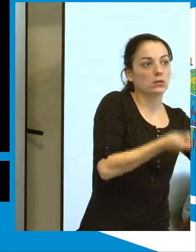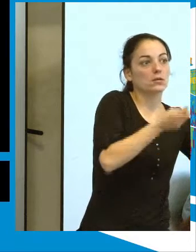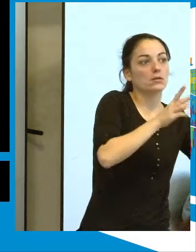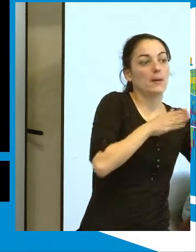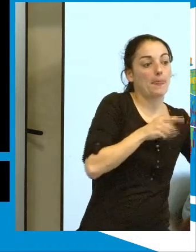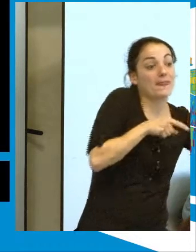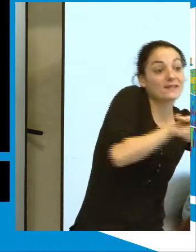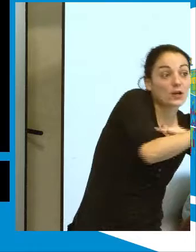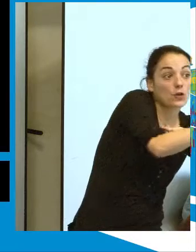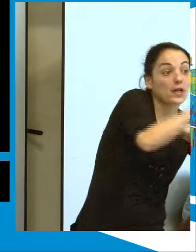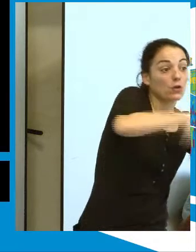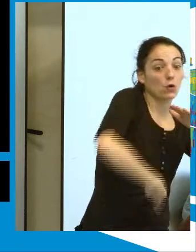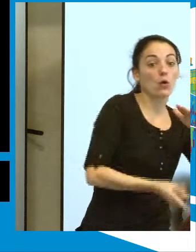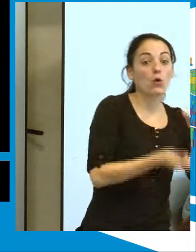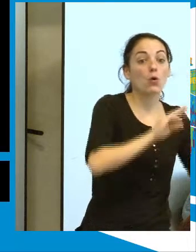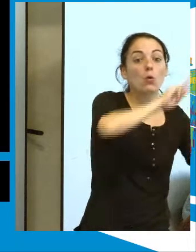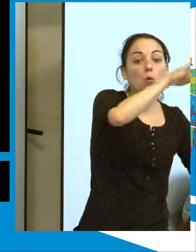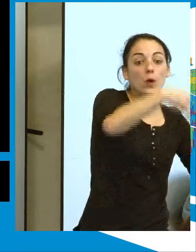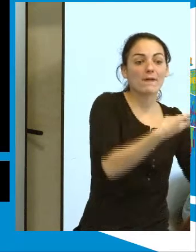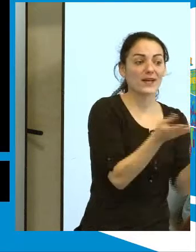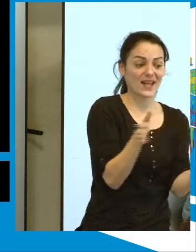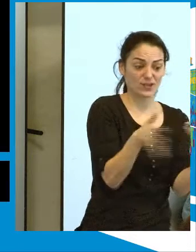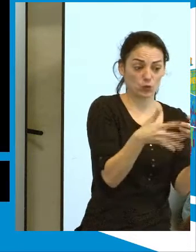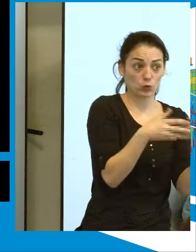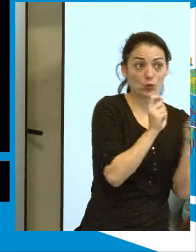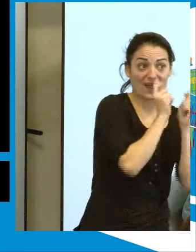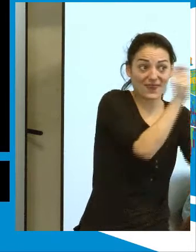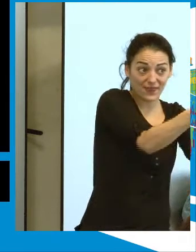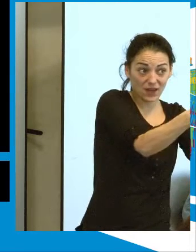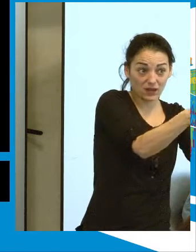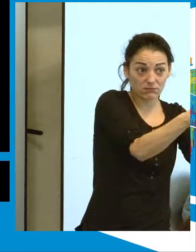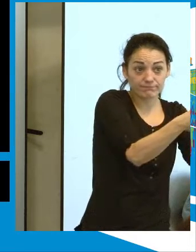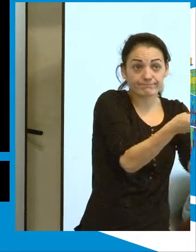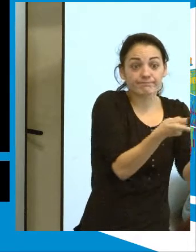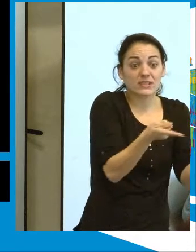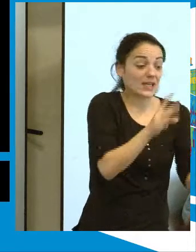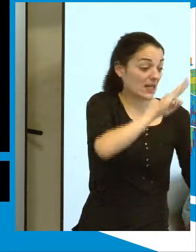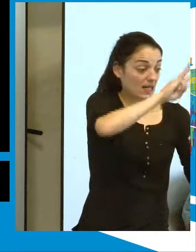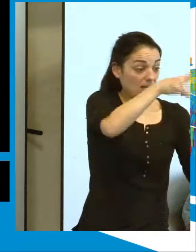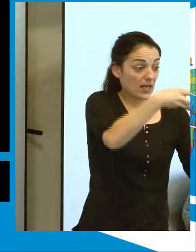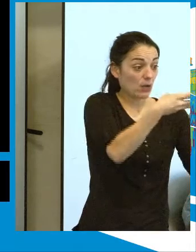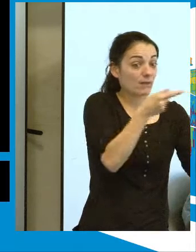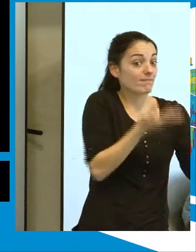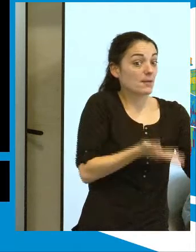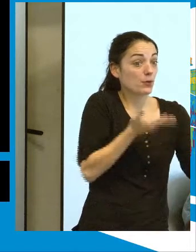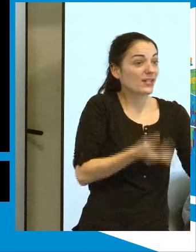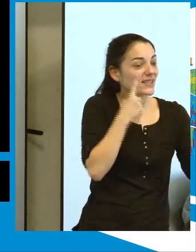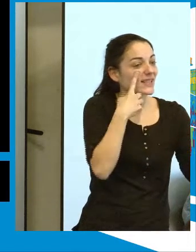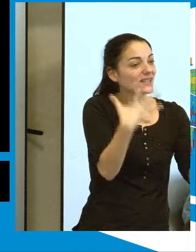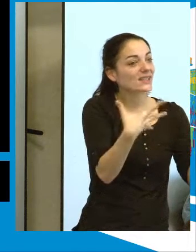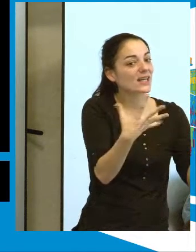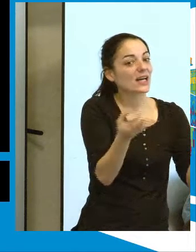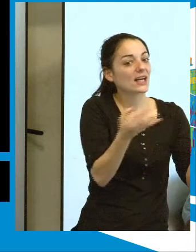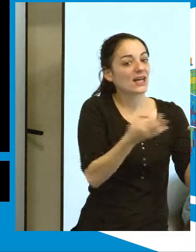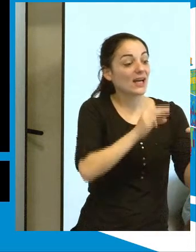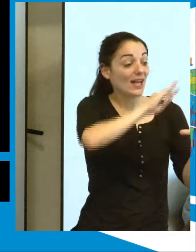lo que hace la web muy semántica, para darle una estructura a lo que sería, digamos, la web. Muy importante destacar, sin tocar